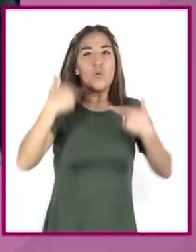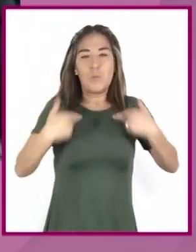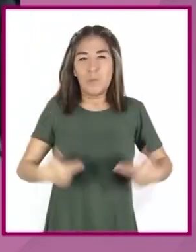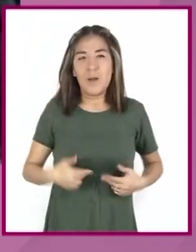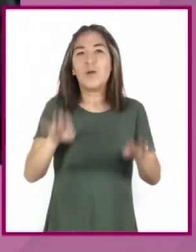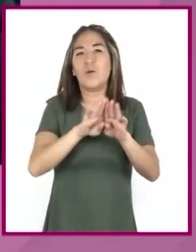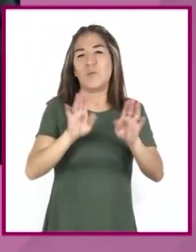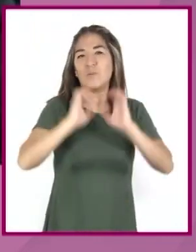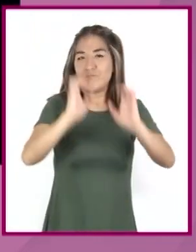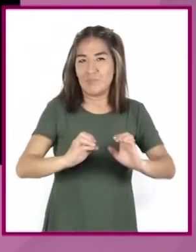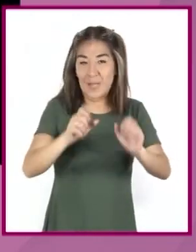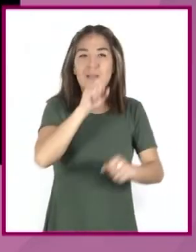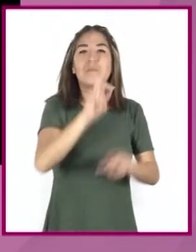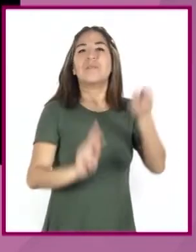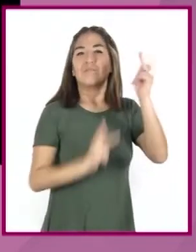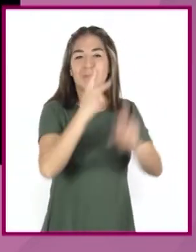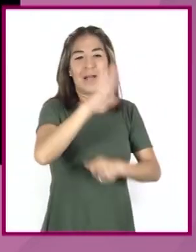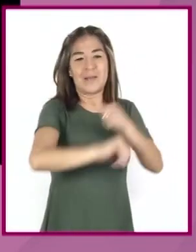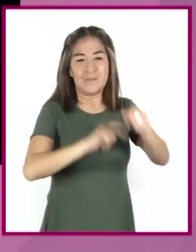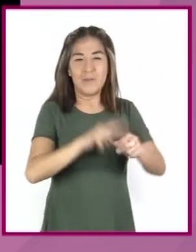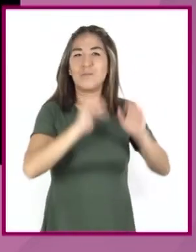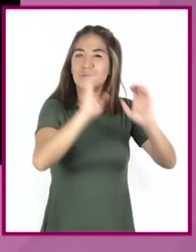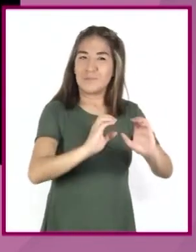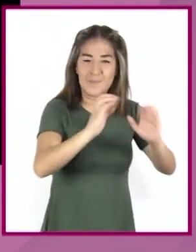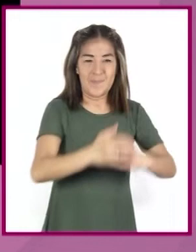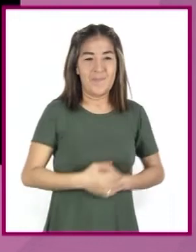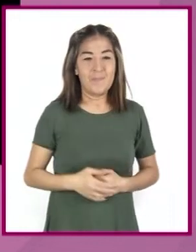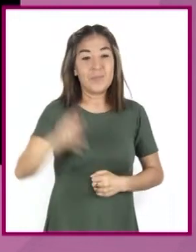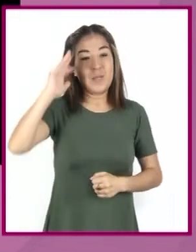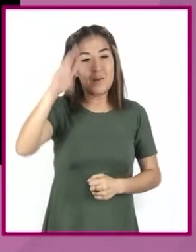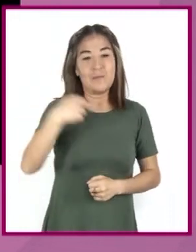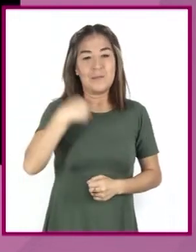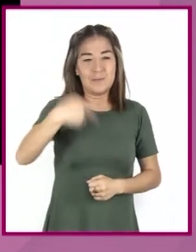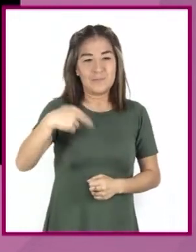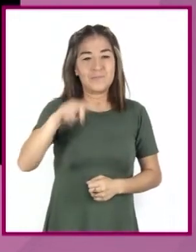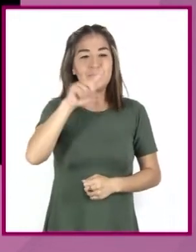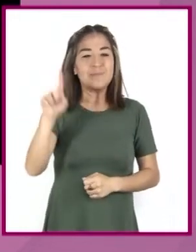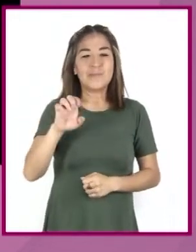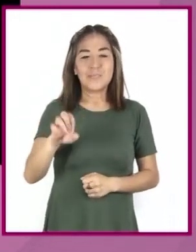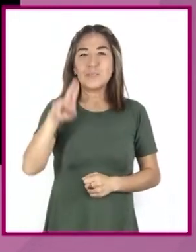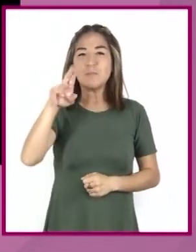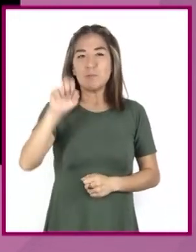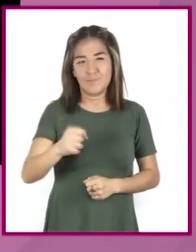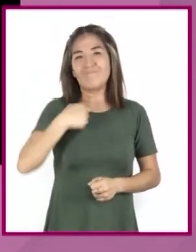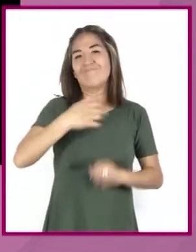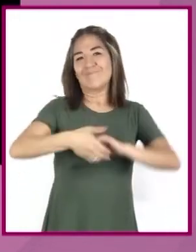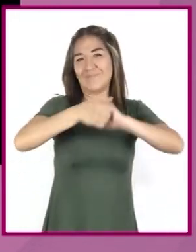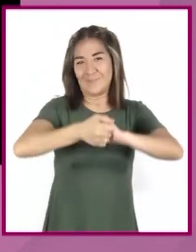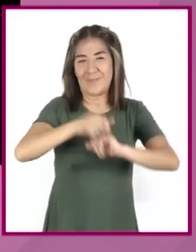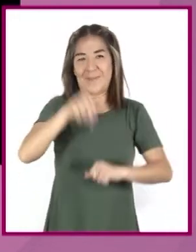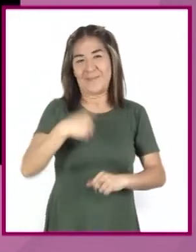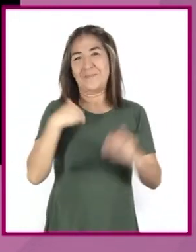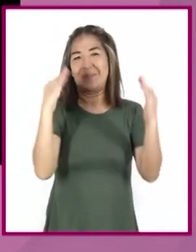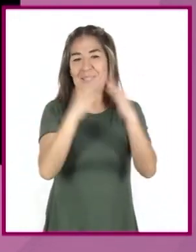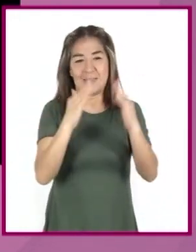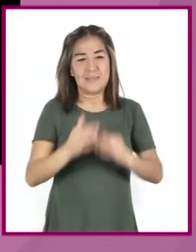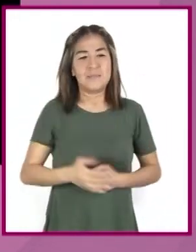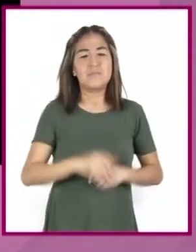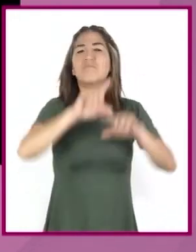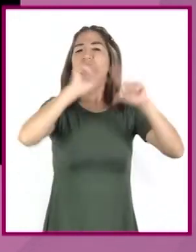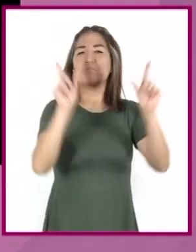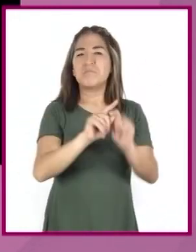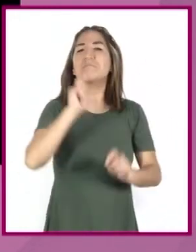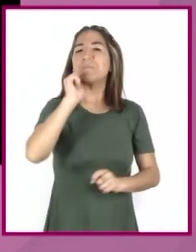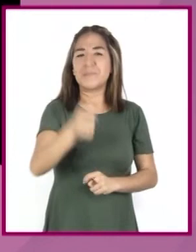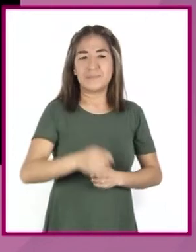los ecosistemas. Hola, mi nombre es Ramses Acosta Herrera, los saludo desde mi casa. Y como conclusión